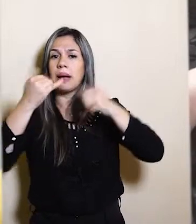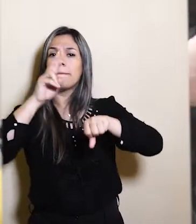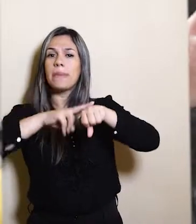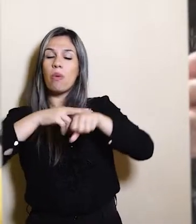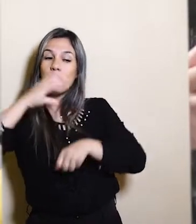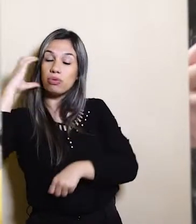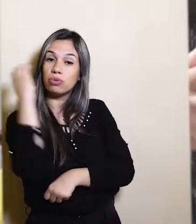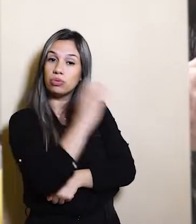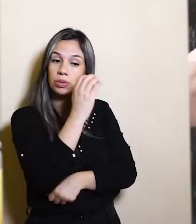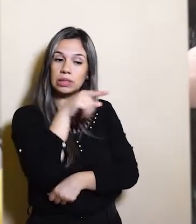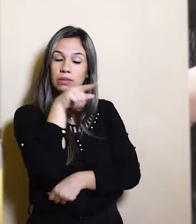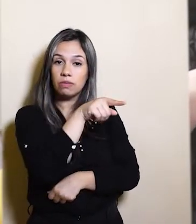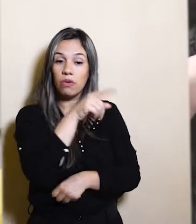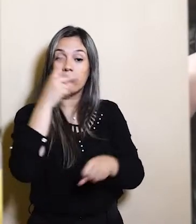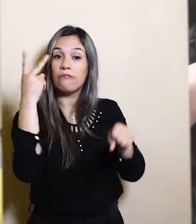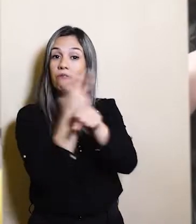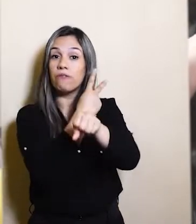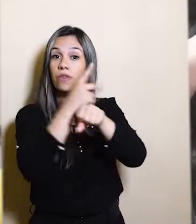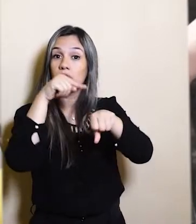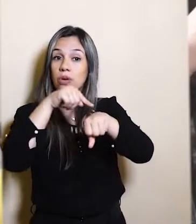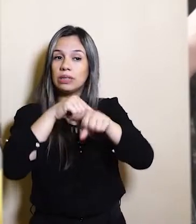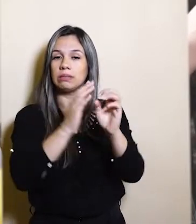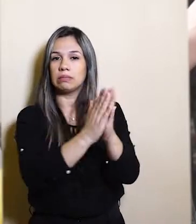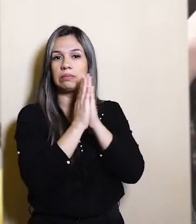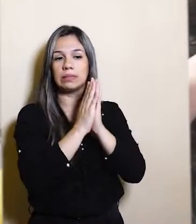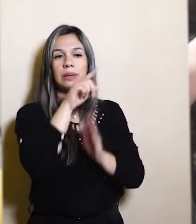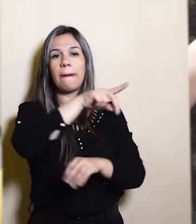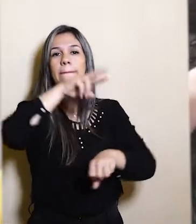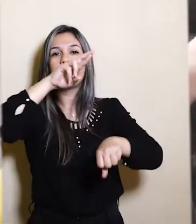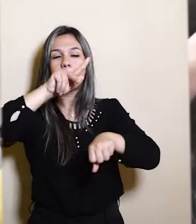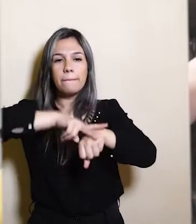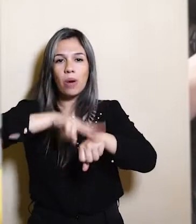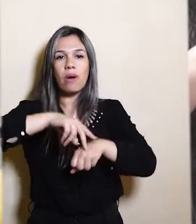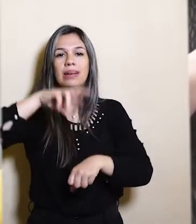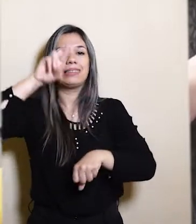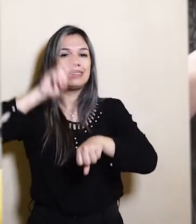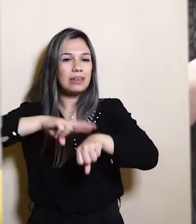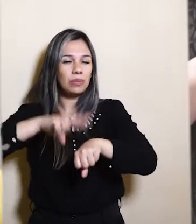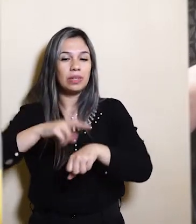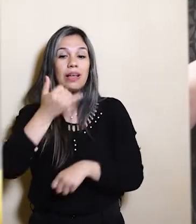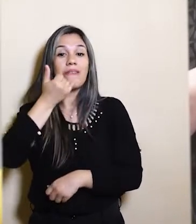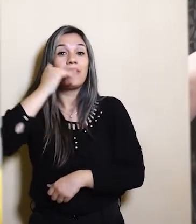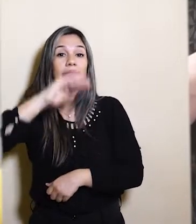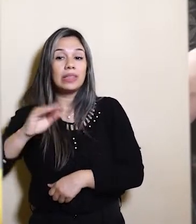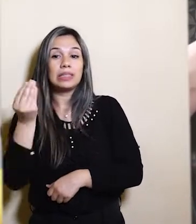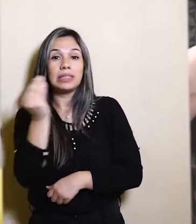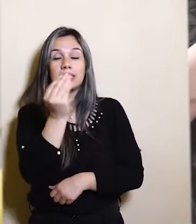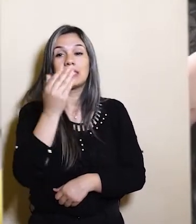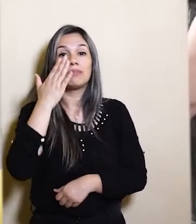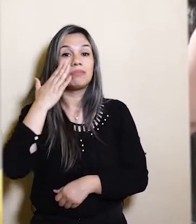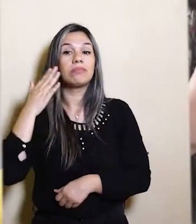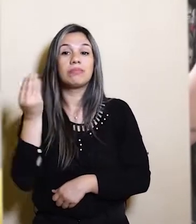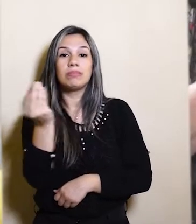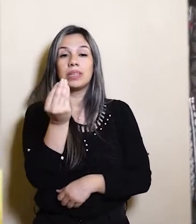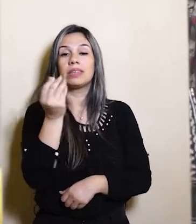para identificar esa violencia, pero también para que las personas sobrevivientes, niñas, de ese abuso sexual se conviertan en